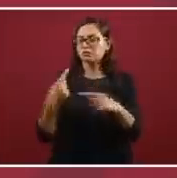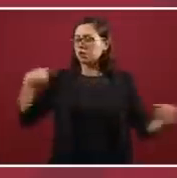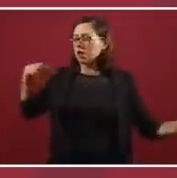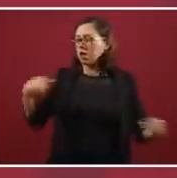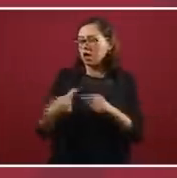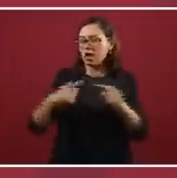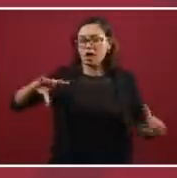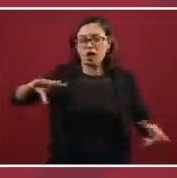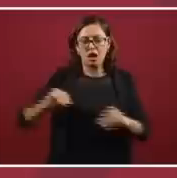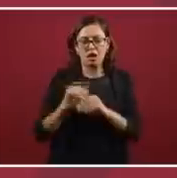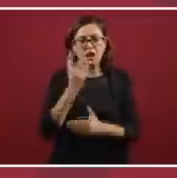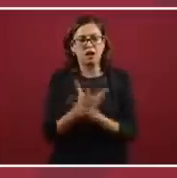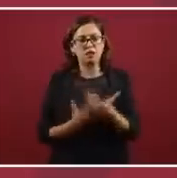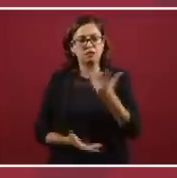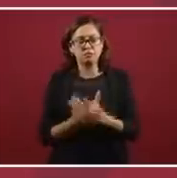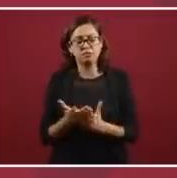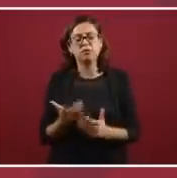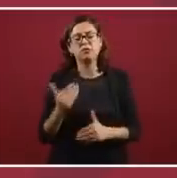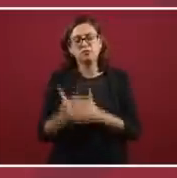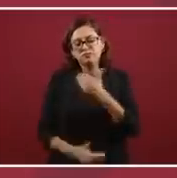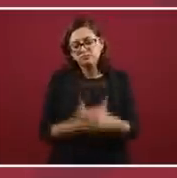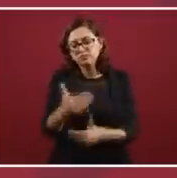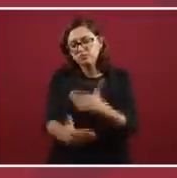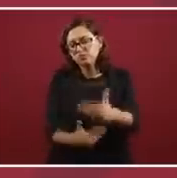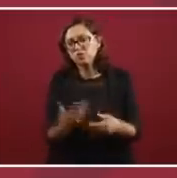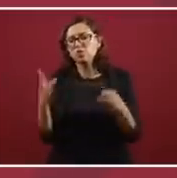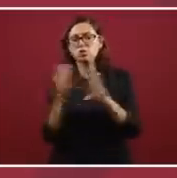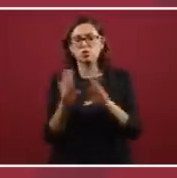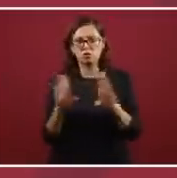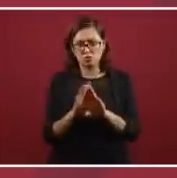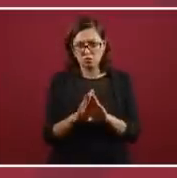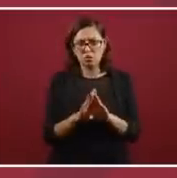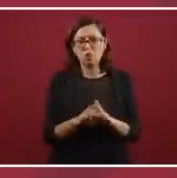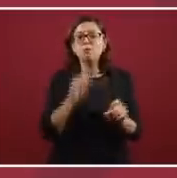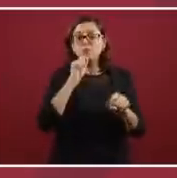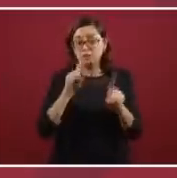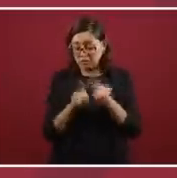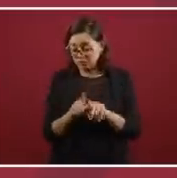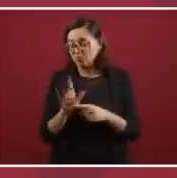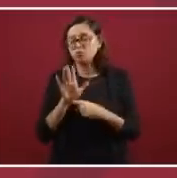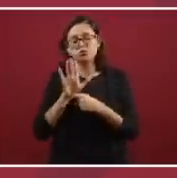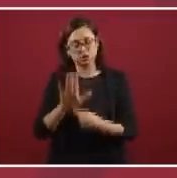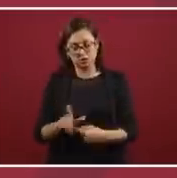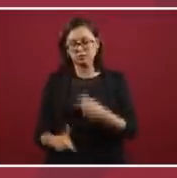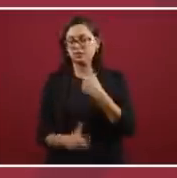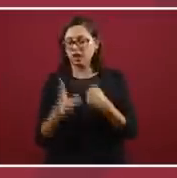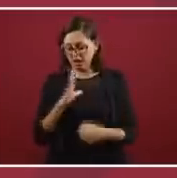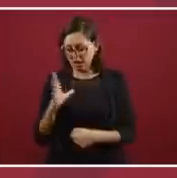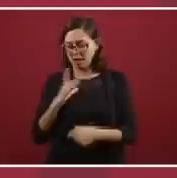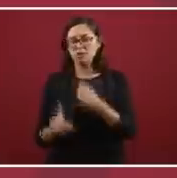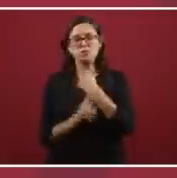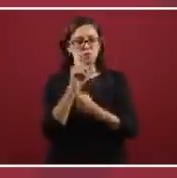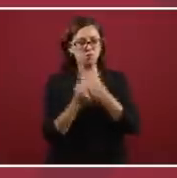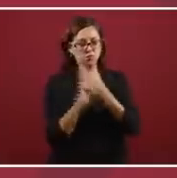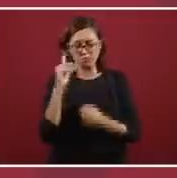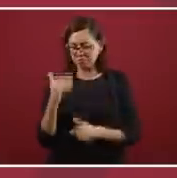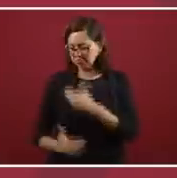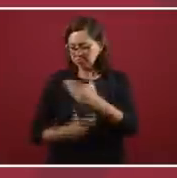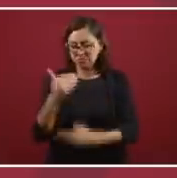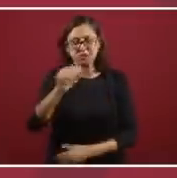qué avances hay, dónde tenemos problemas, dónde no se ha